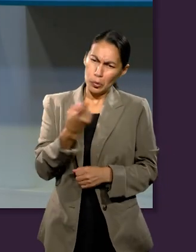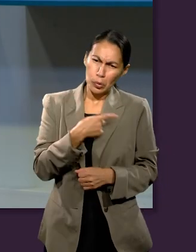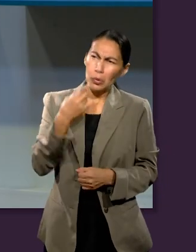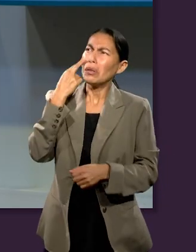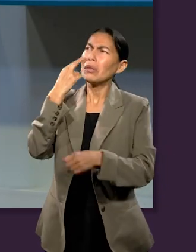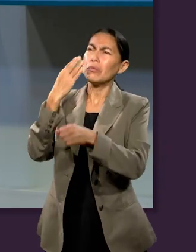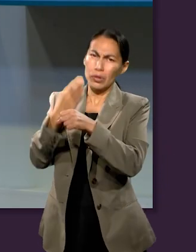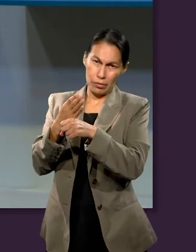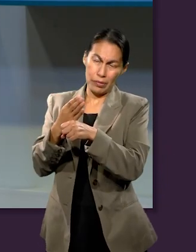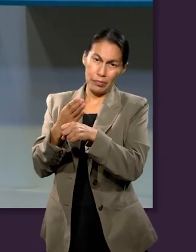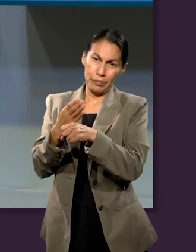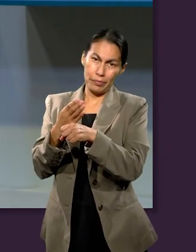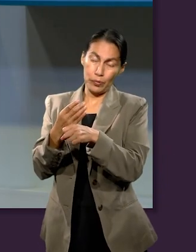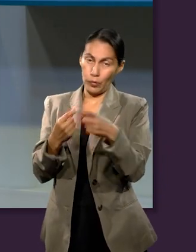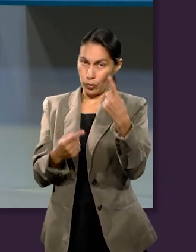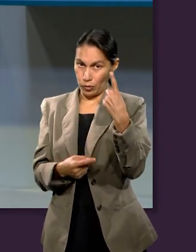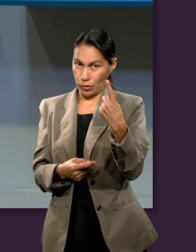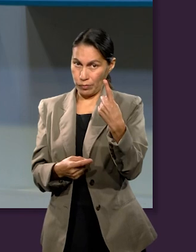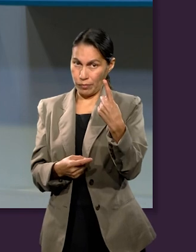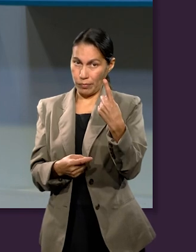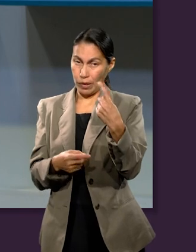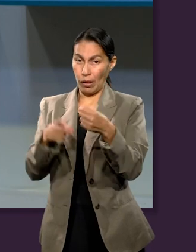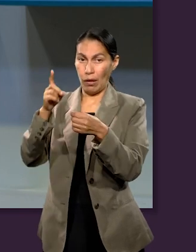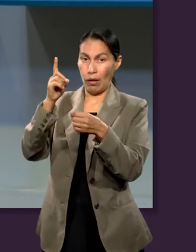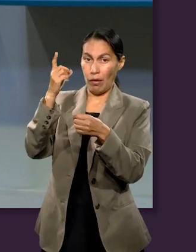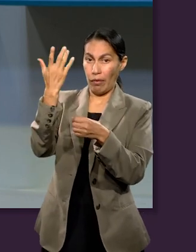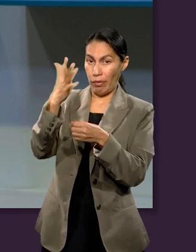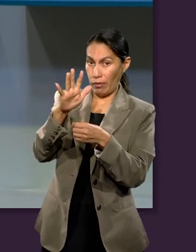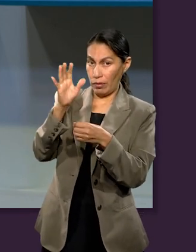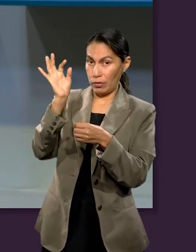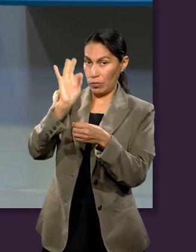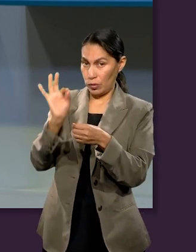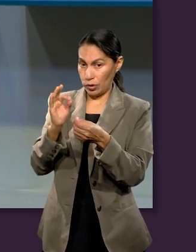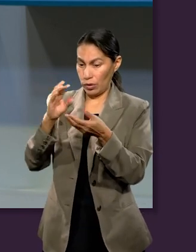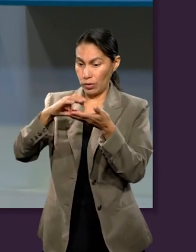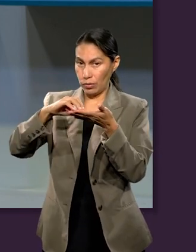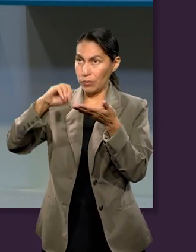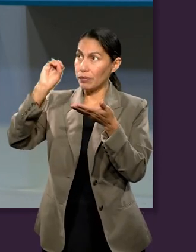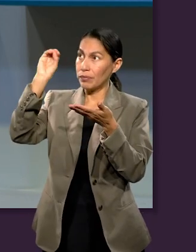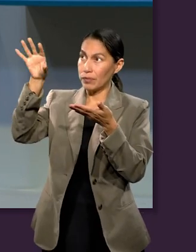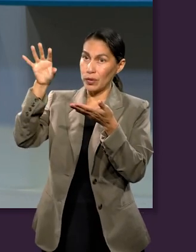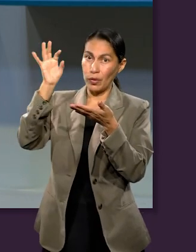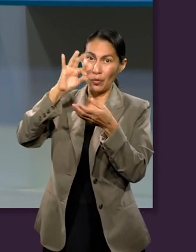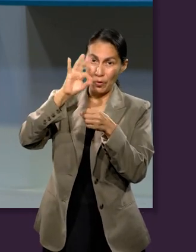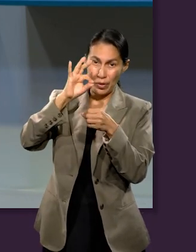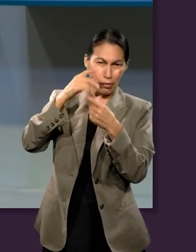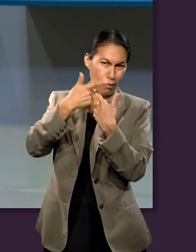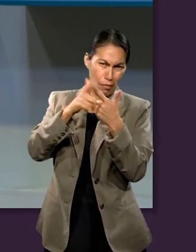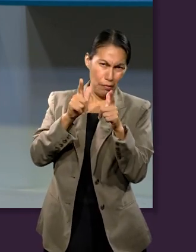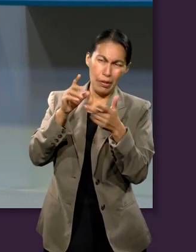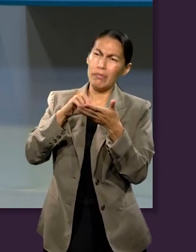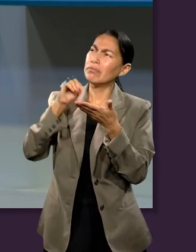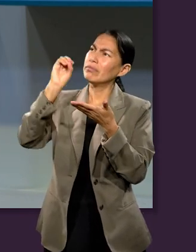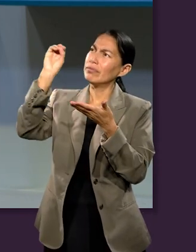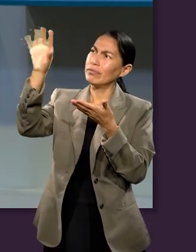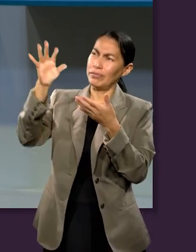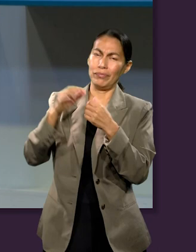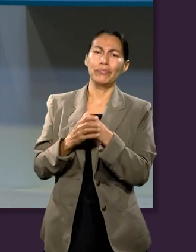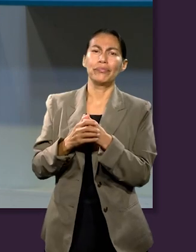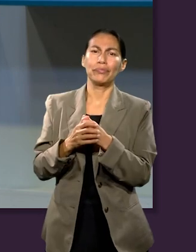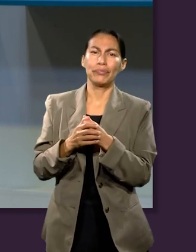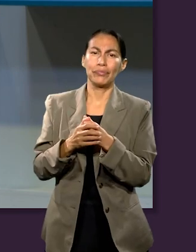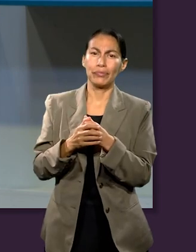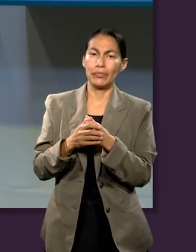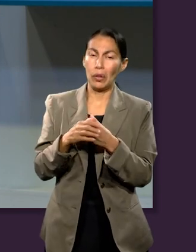cierta responsabilidades una de ellas fue mencionada como entregar el diezmo entregar la ofrenda esa